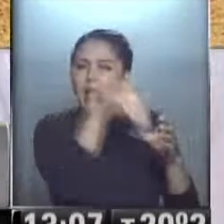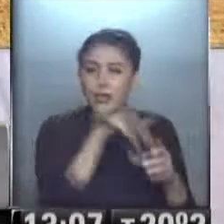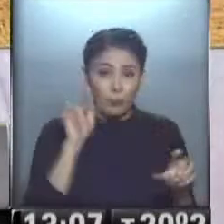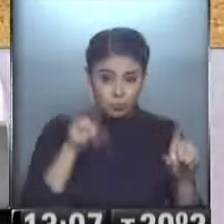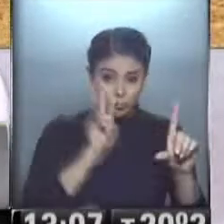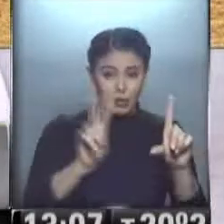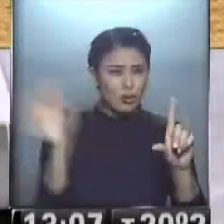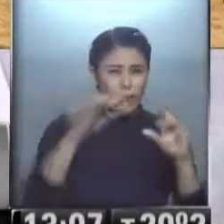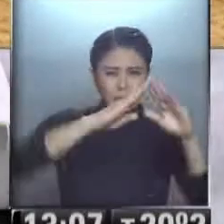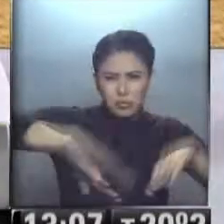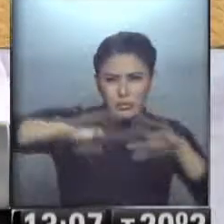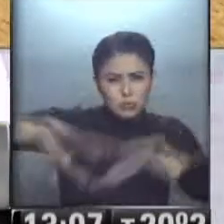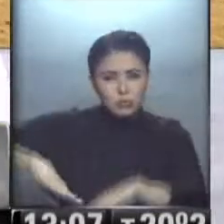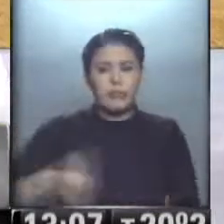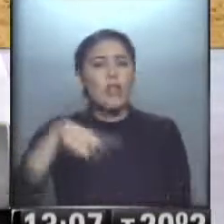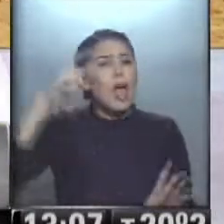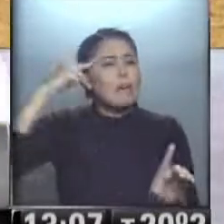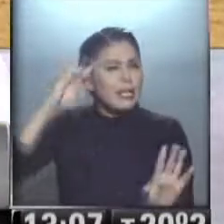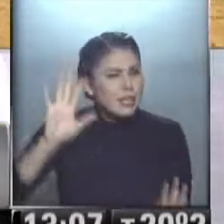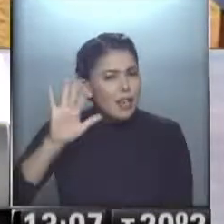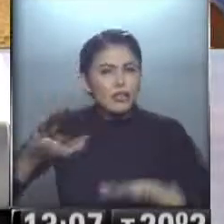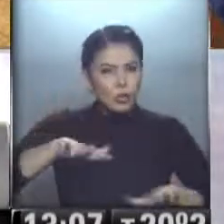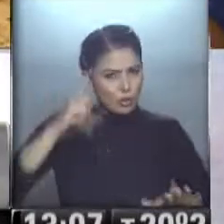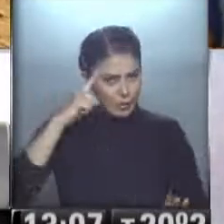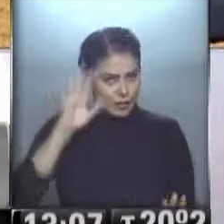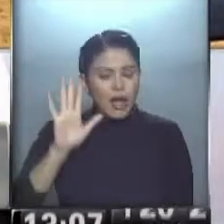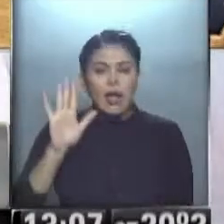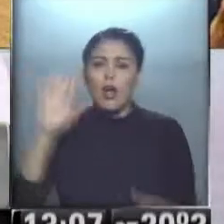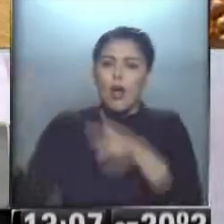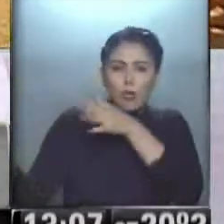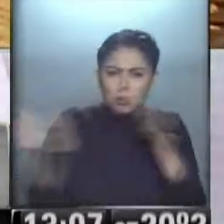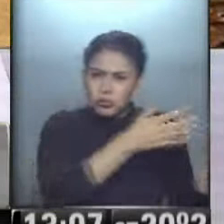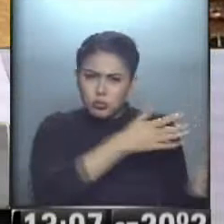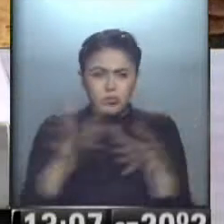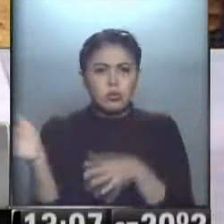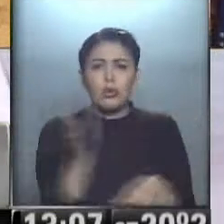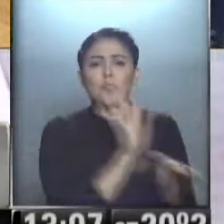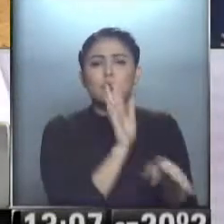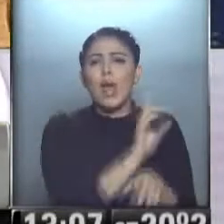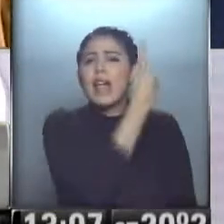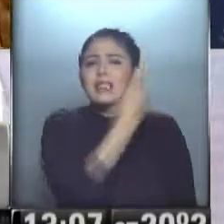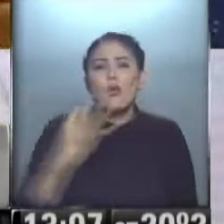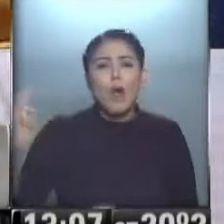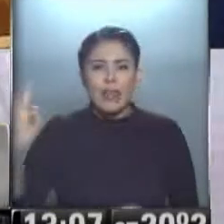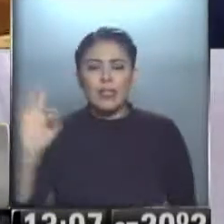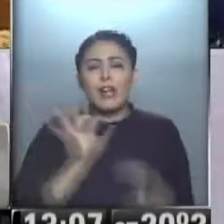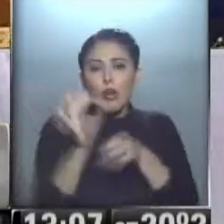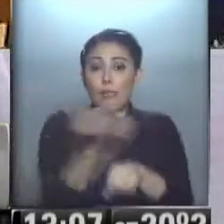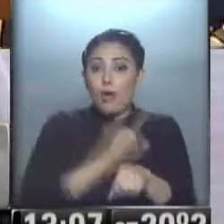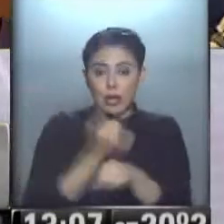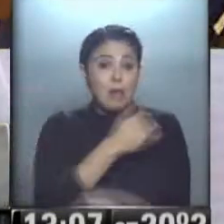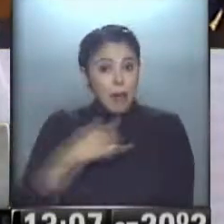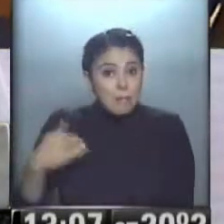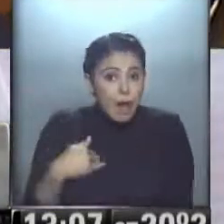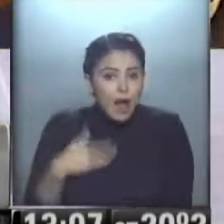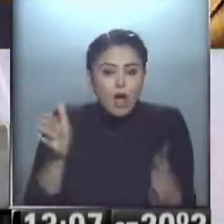ruinas. A ver, imagínense el cuadro de situación. Vientos huracanados de más de 140 kilómetros por hora. Esta madre estaba con